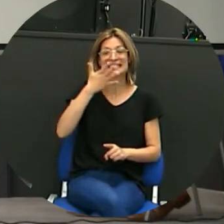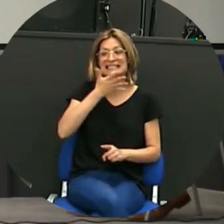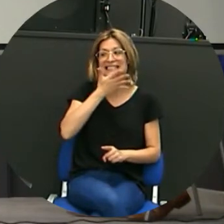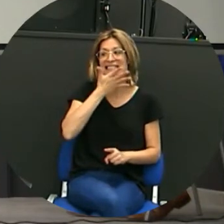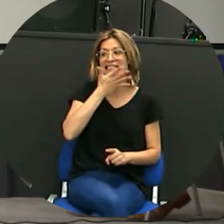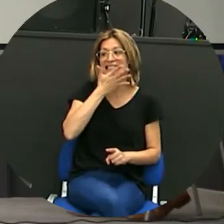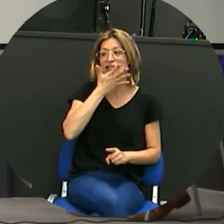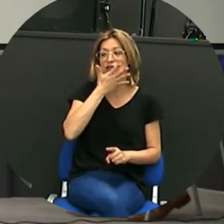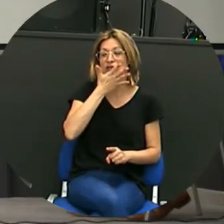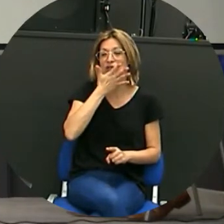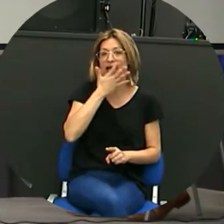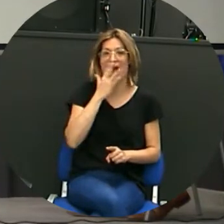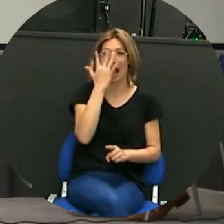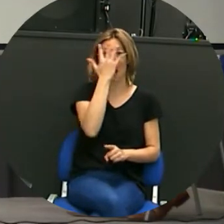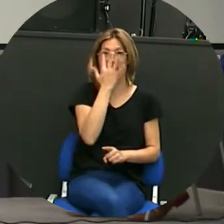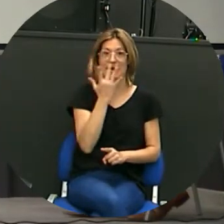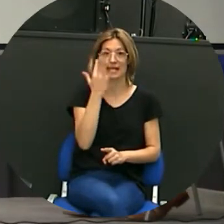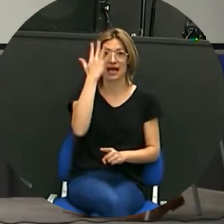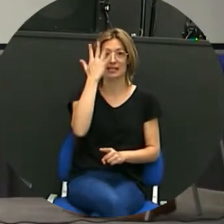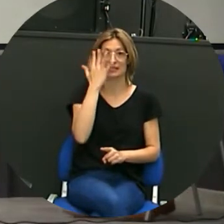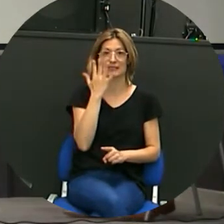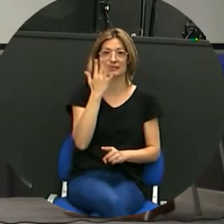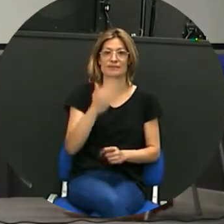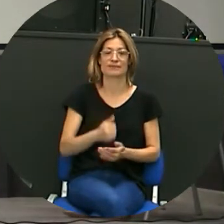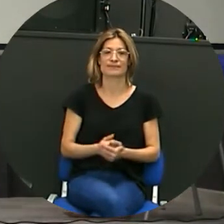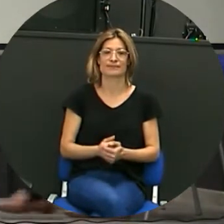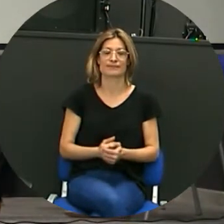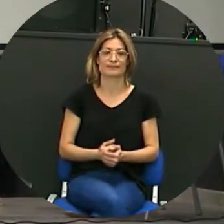sigan recibiendo gracia.